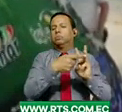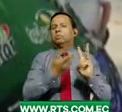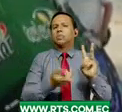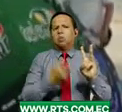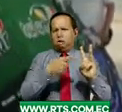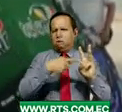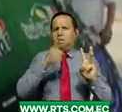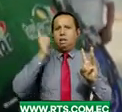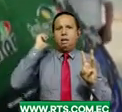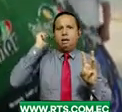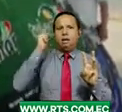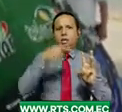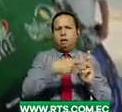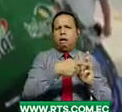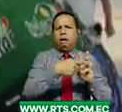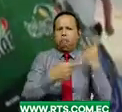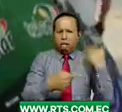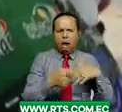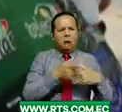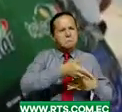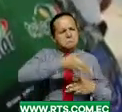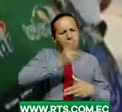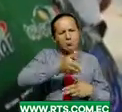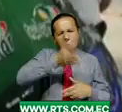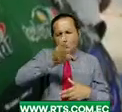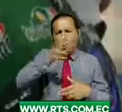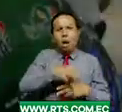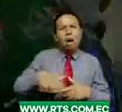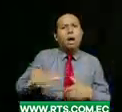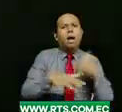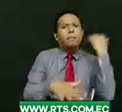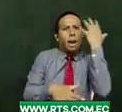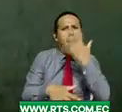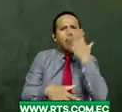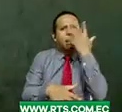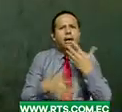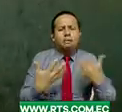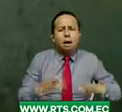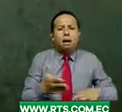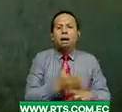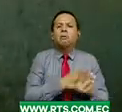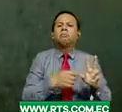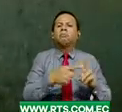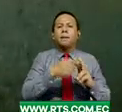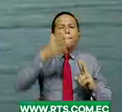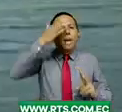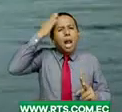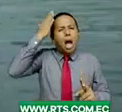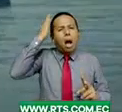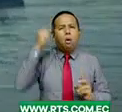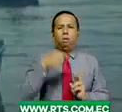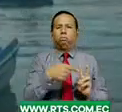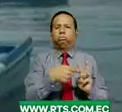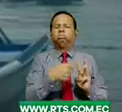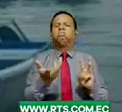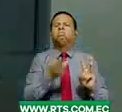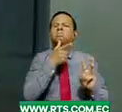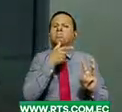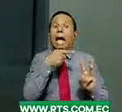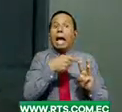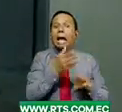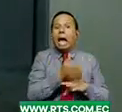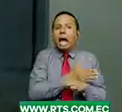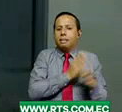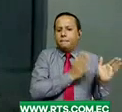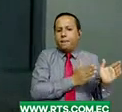Esmeraldas asesinando a varias personas desde mucho tiempo atrás? Alias El Calvo sería el presunto planificador y coordinador de la masacre